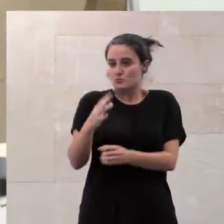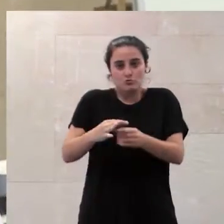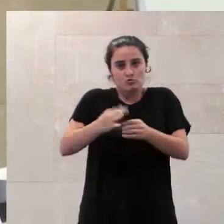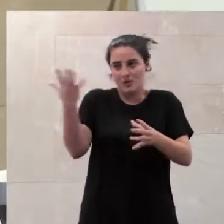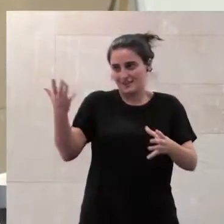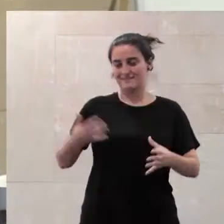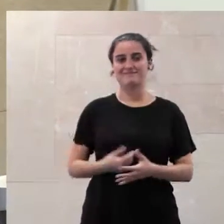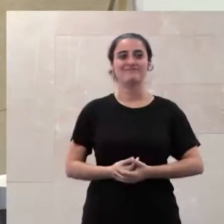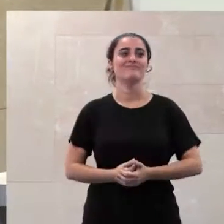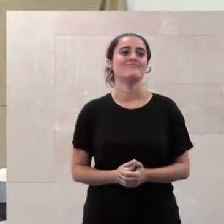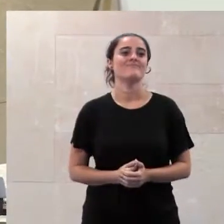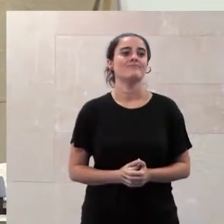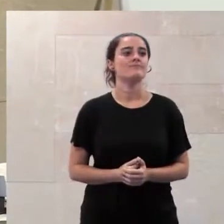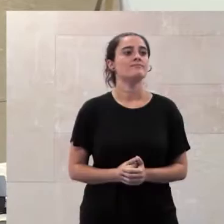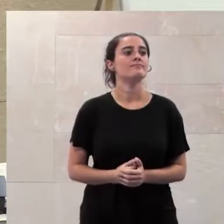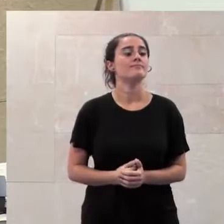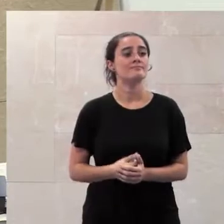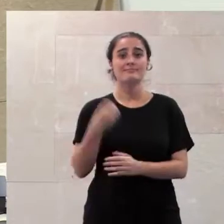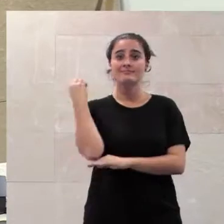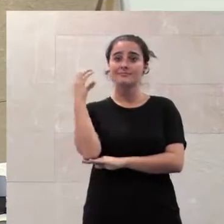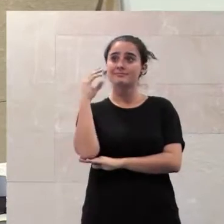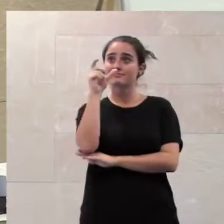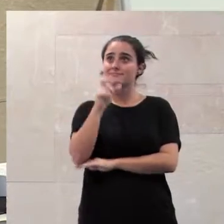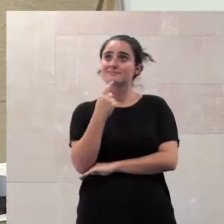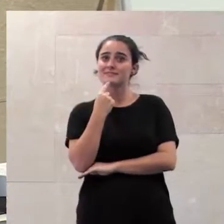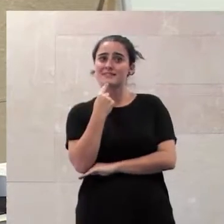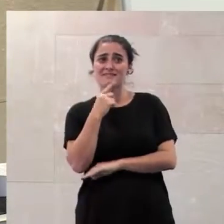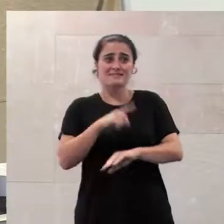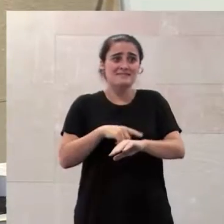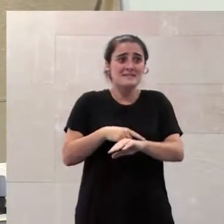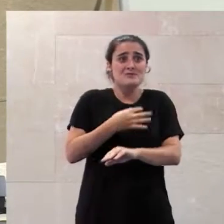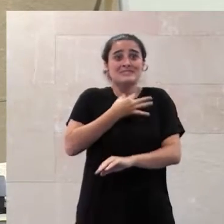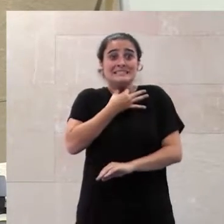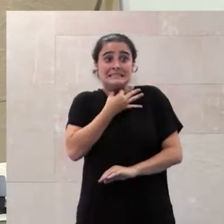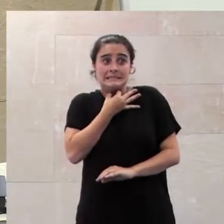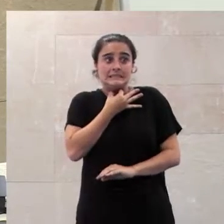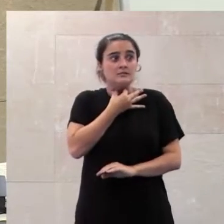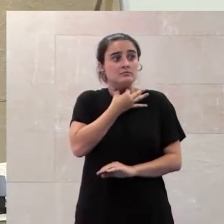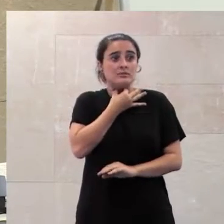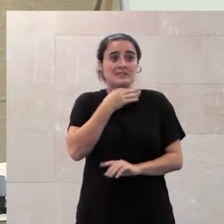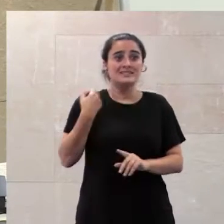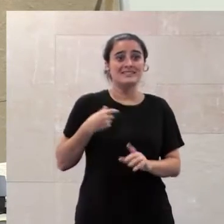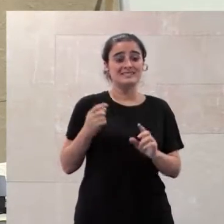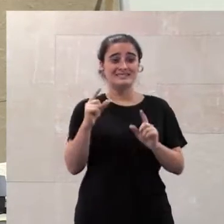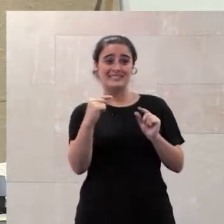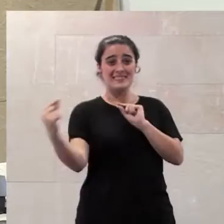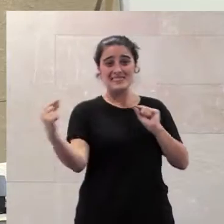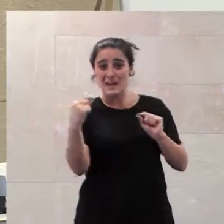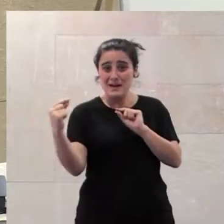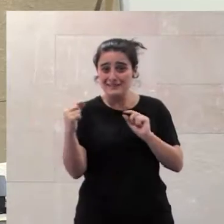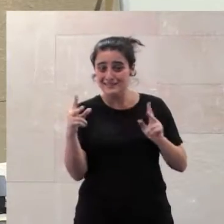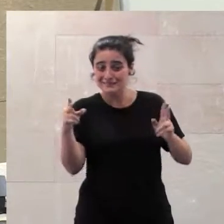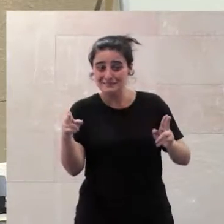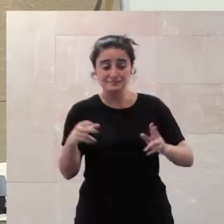ezta. Mencionaban las ponentes, realmente no tenemos mucho tiempo para el espacio de debate, pero